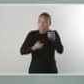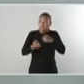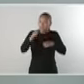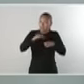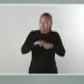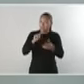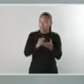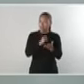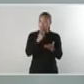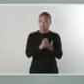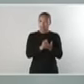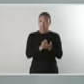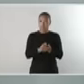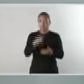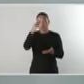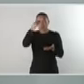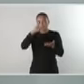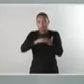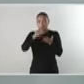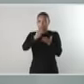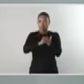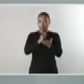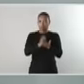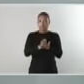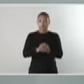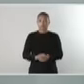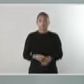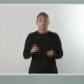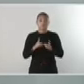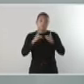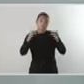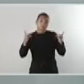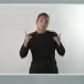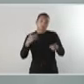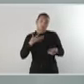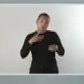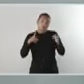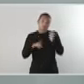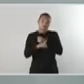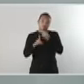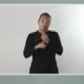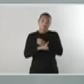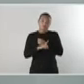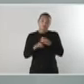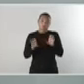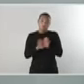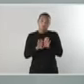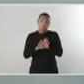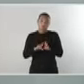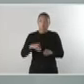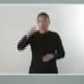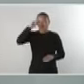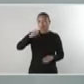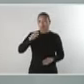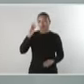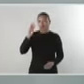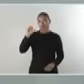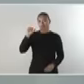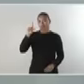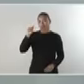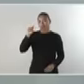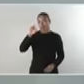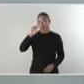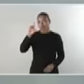el estado de Tamaulipas A diferencia de aquellos que si tienen serios problemas como el patrón de Baltasar que tiene